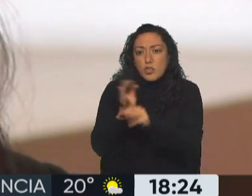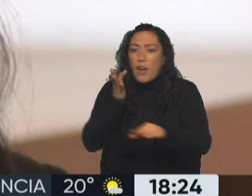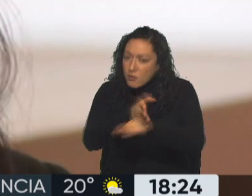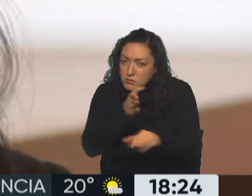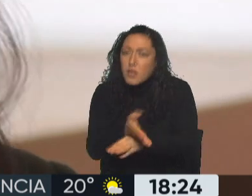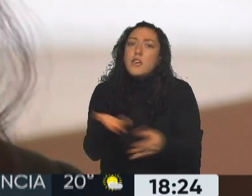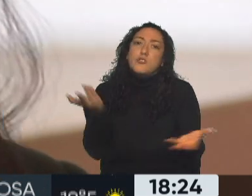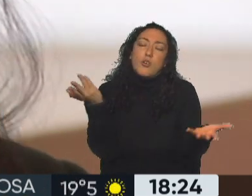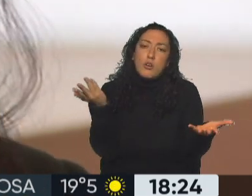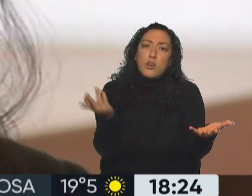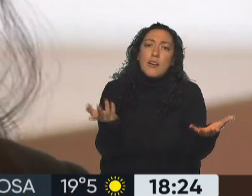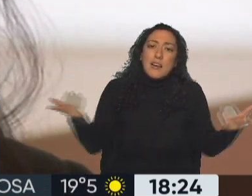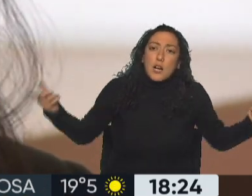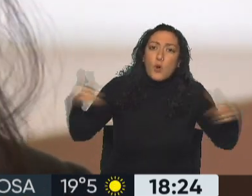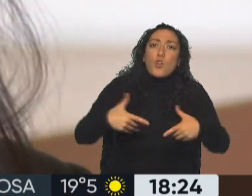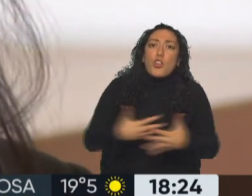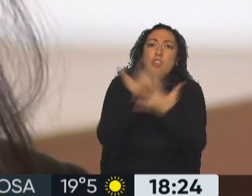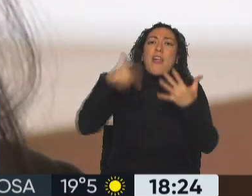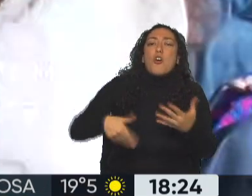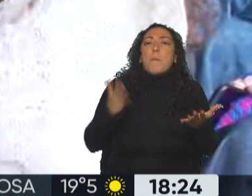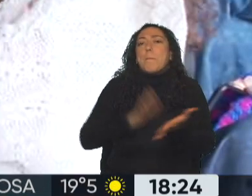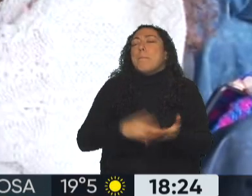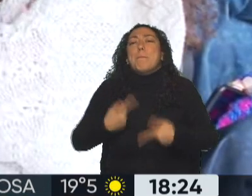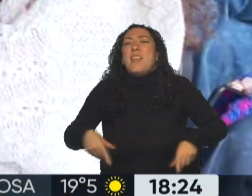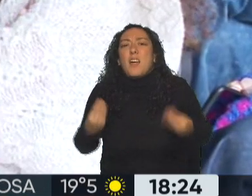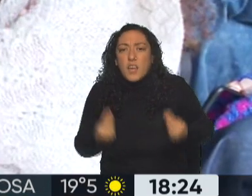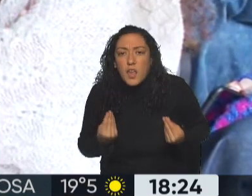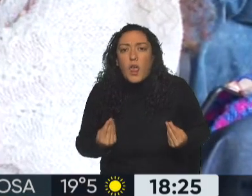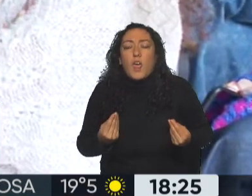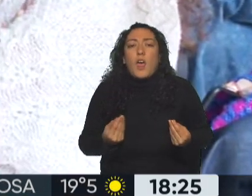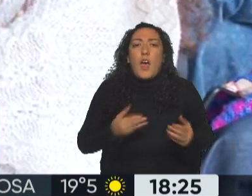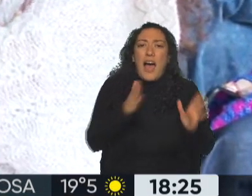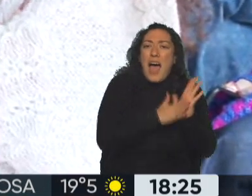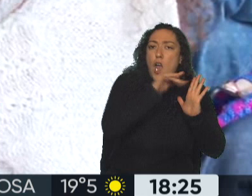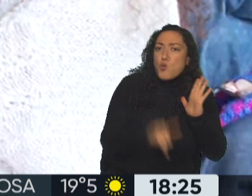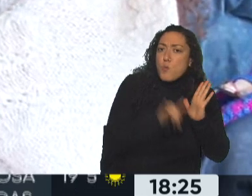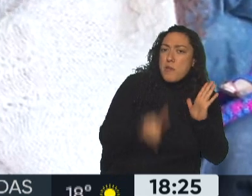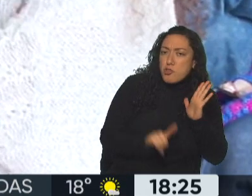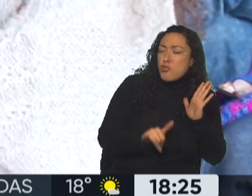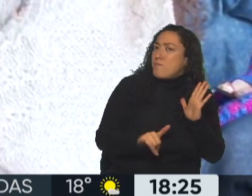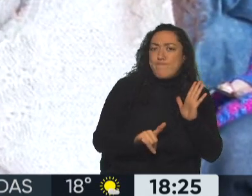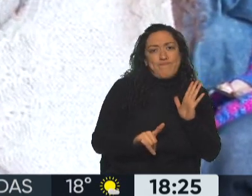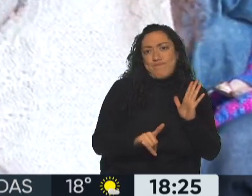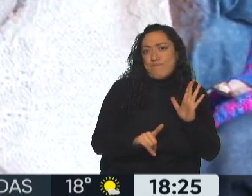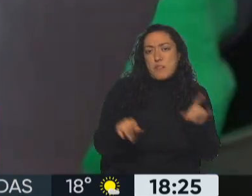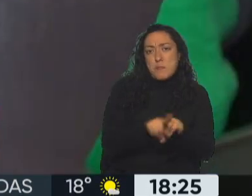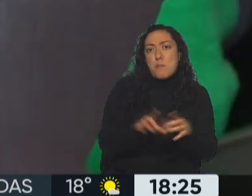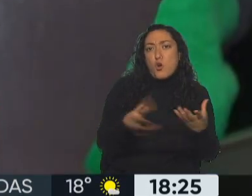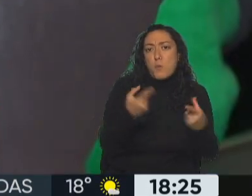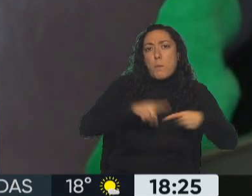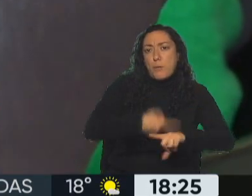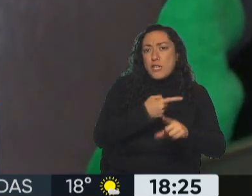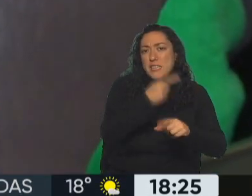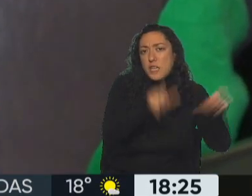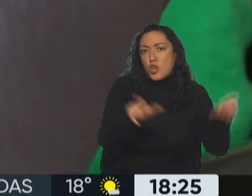Entonces, juntarnos hoy tiene que ver con contrarrestar un argumento que se viene dando desde fuerzas políticas que han